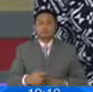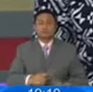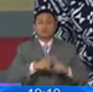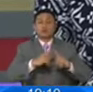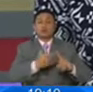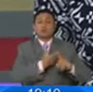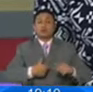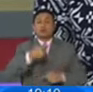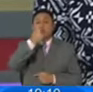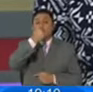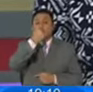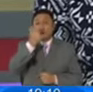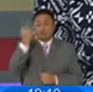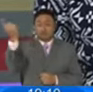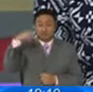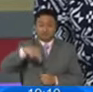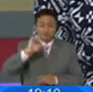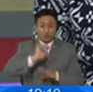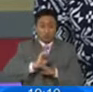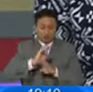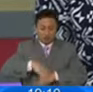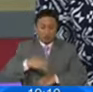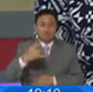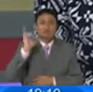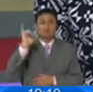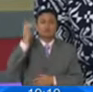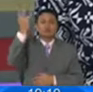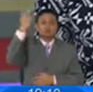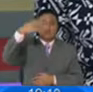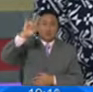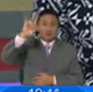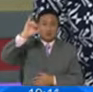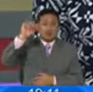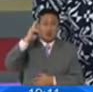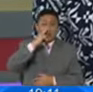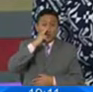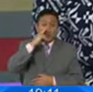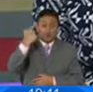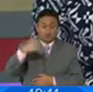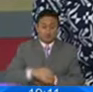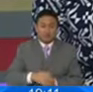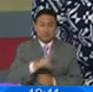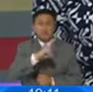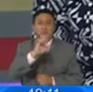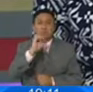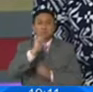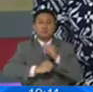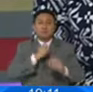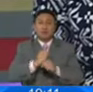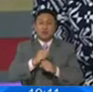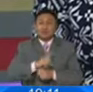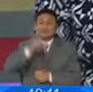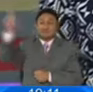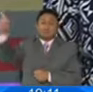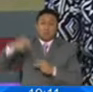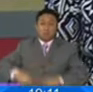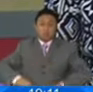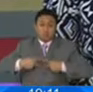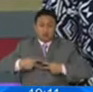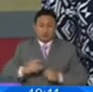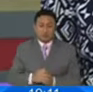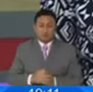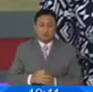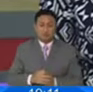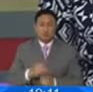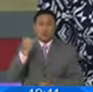El presidente Abdalá Bucaram regresará al país desde Panamá este sábado 17 de junio tras 20 años de ausencia, al prescribir en